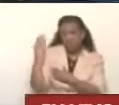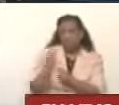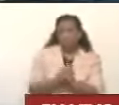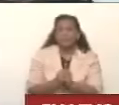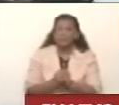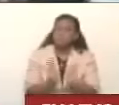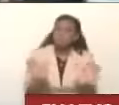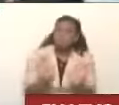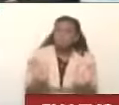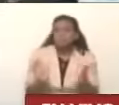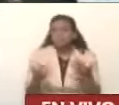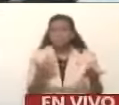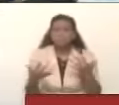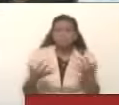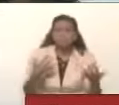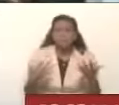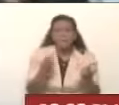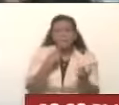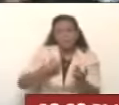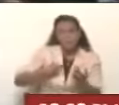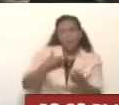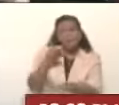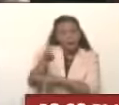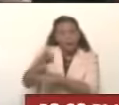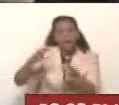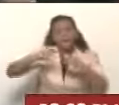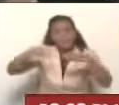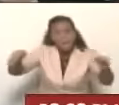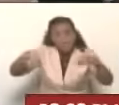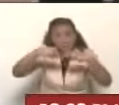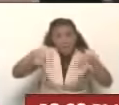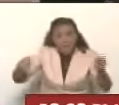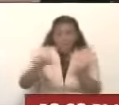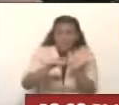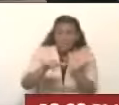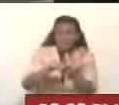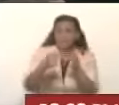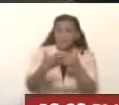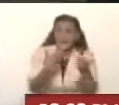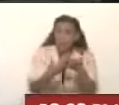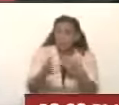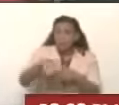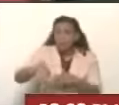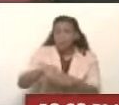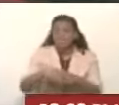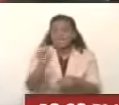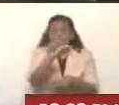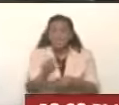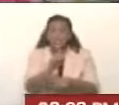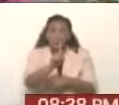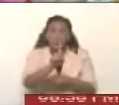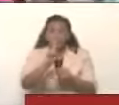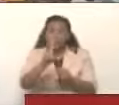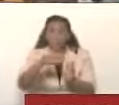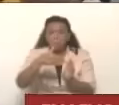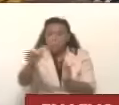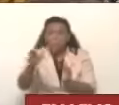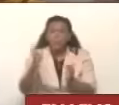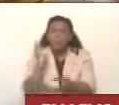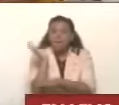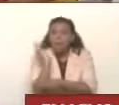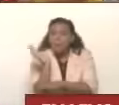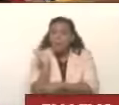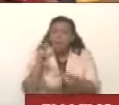Y entonces me dijeron, bueno, vamos a Mamera, Mamero 1, sector 1, ahí va a haber una